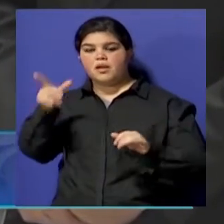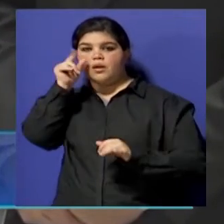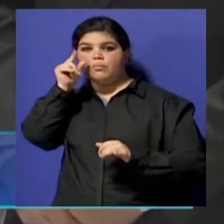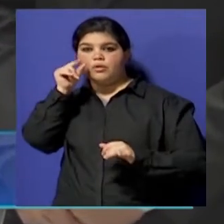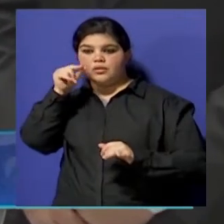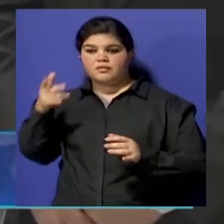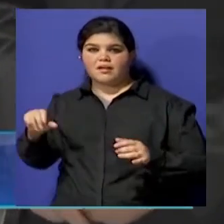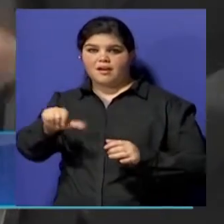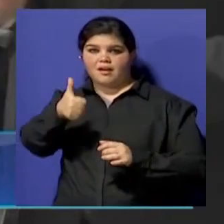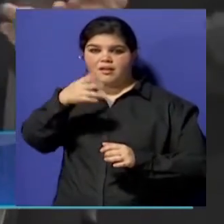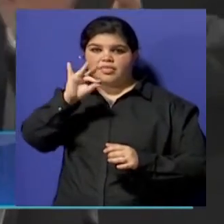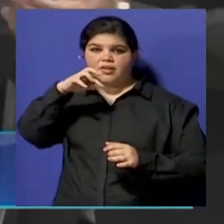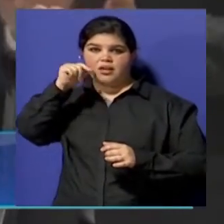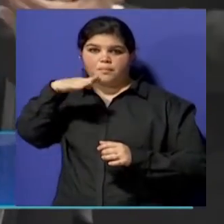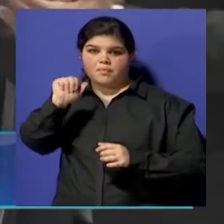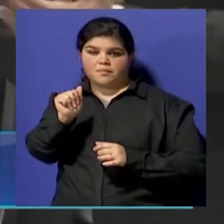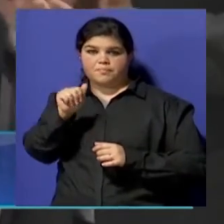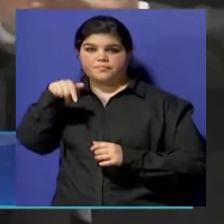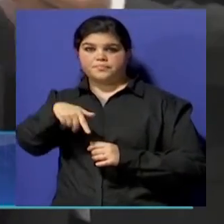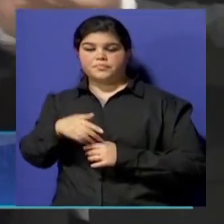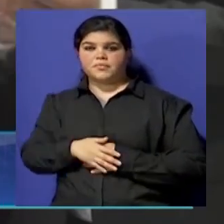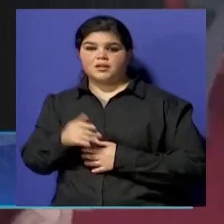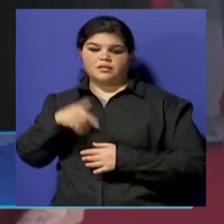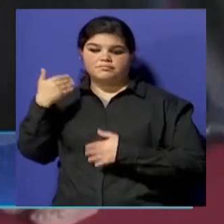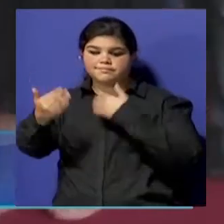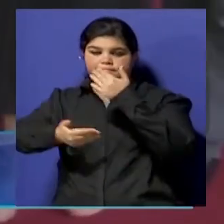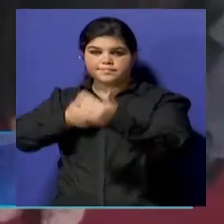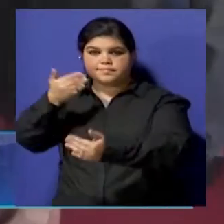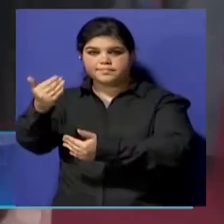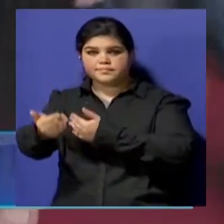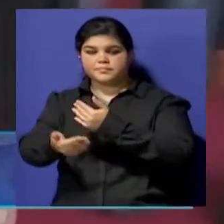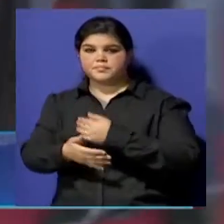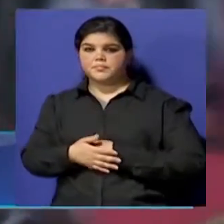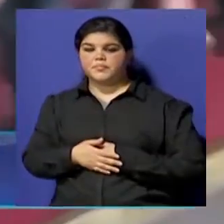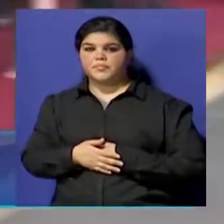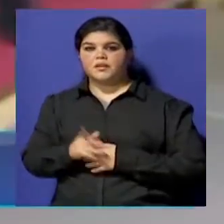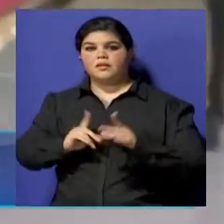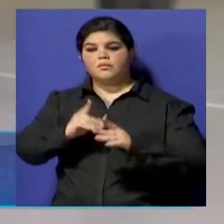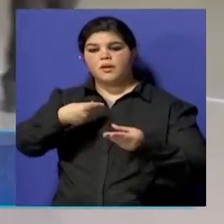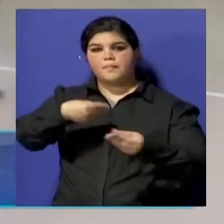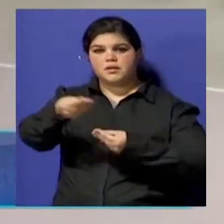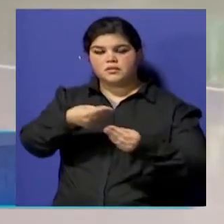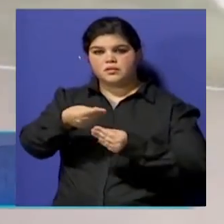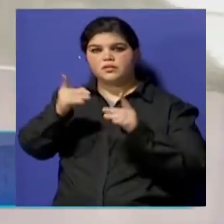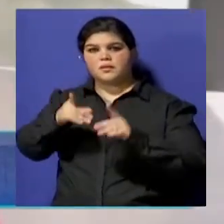Temer. Y se ha dado todo un proceso, digamos, donde ha habido empresarios, medios de